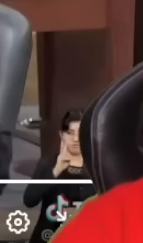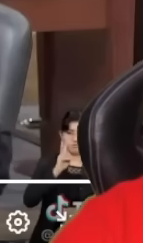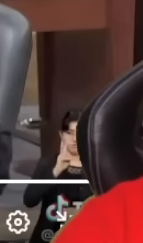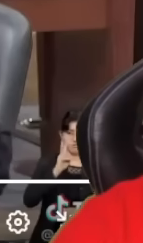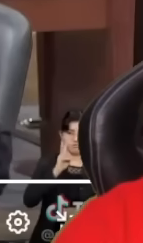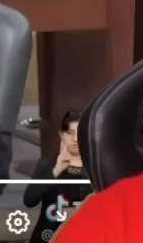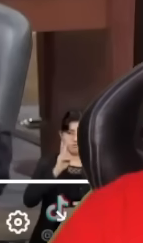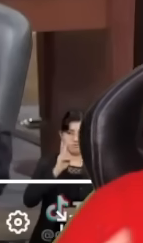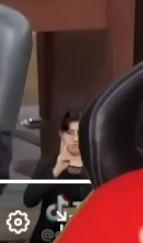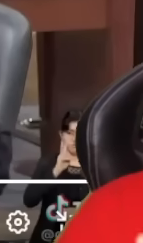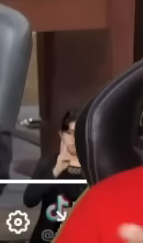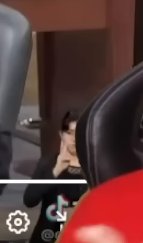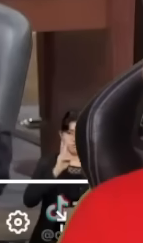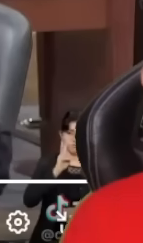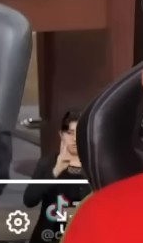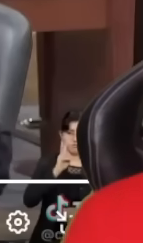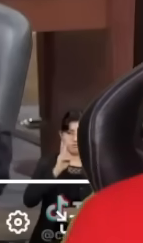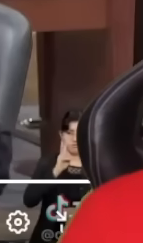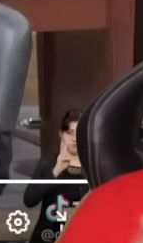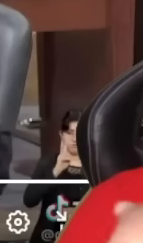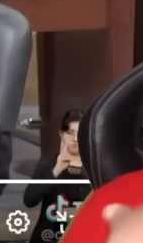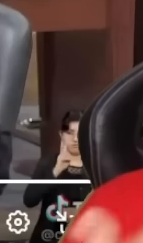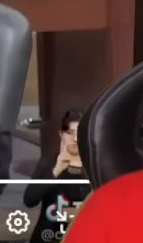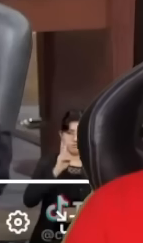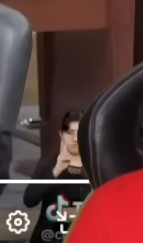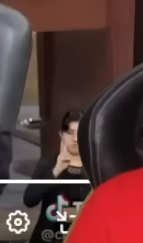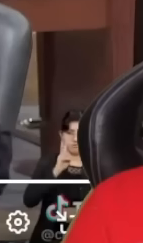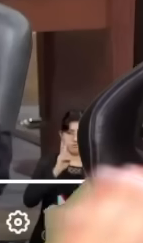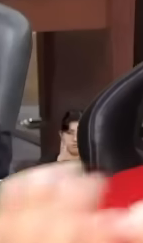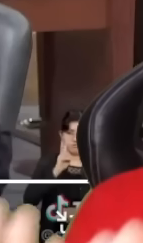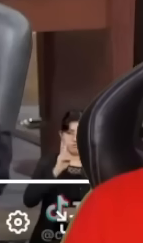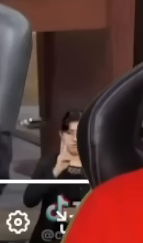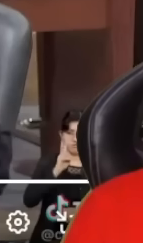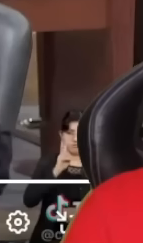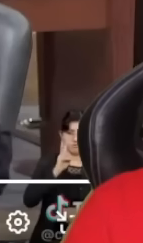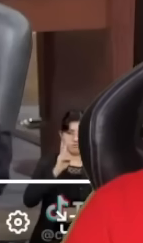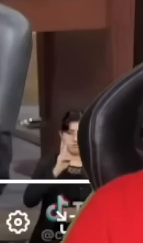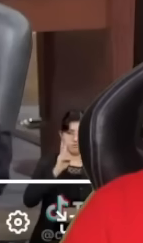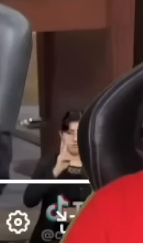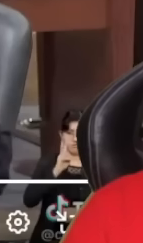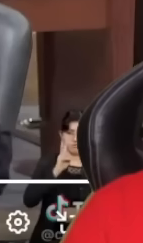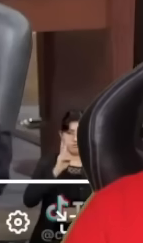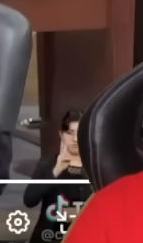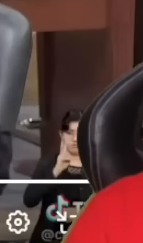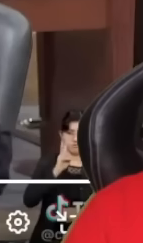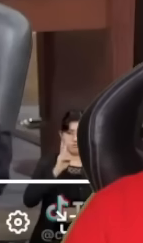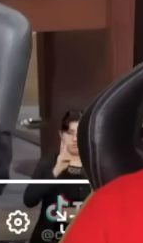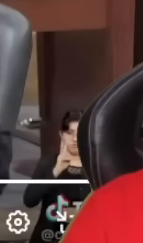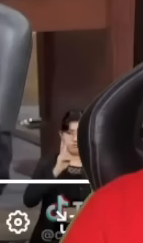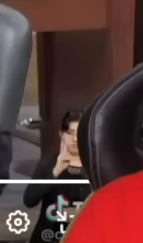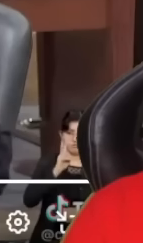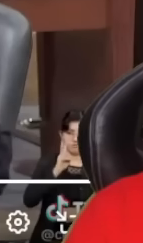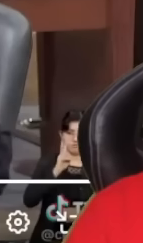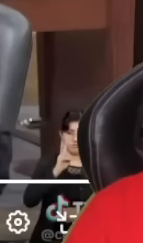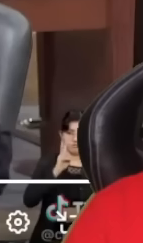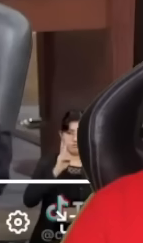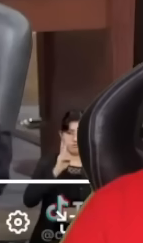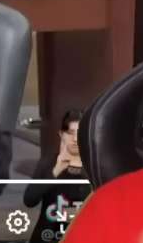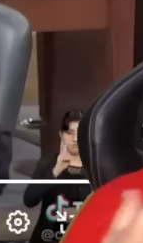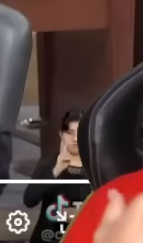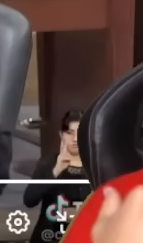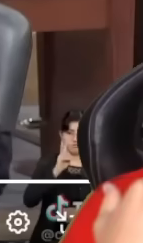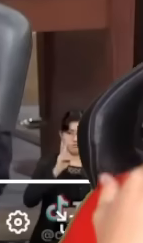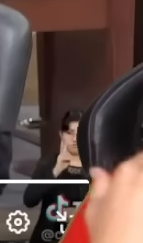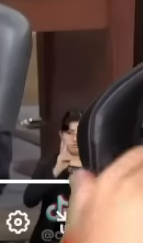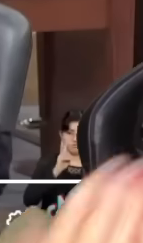perdiste con tu lenguaje corporal con tus acciones con este tipo sí de acciones no puede ser posible y